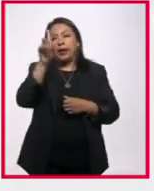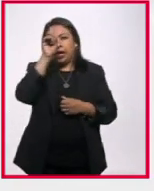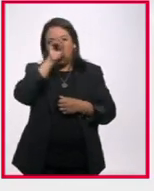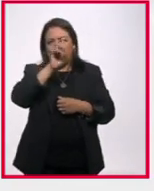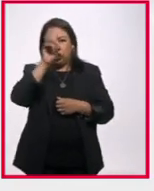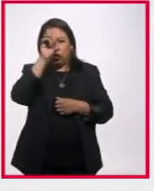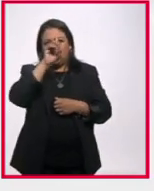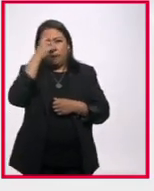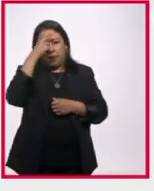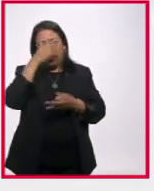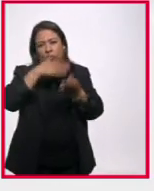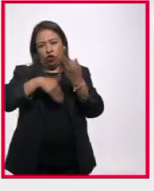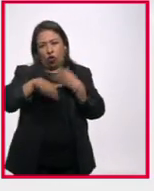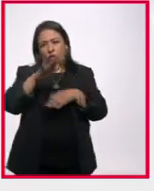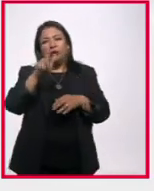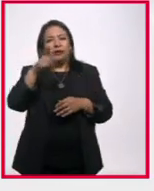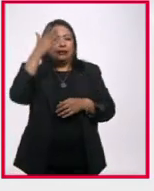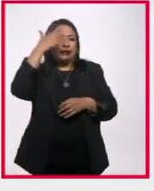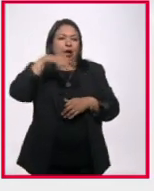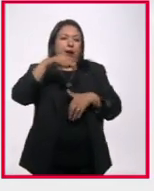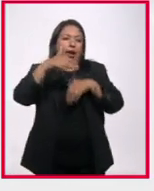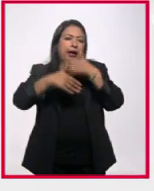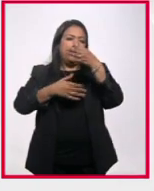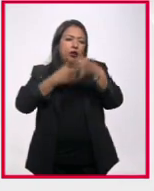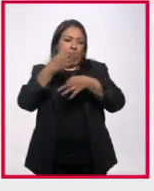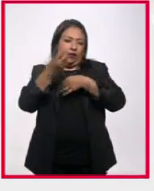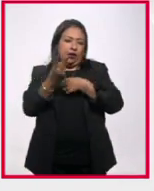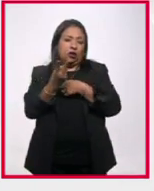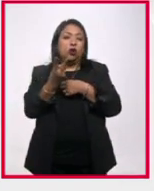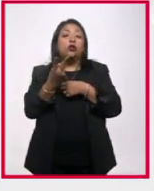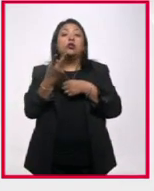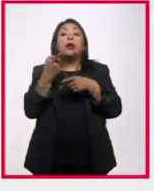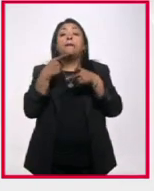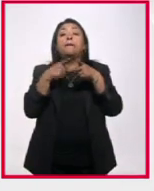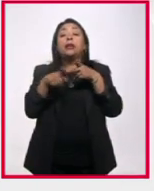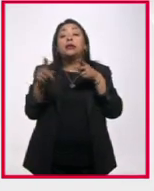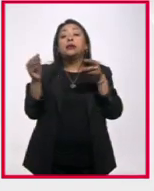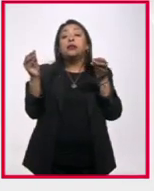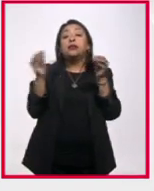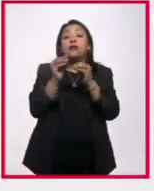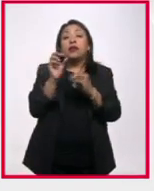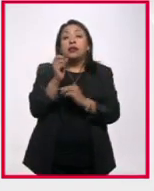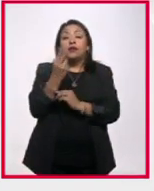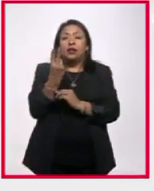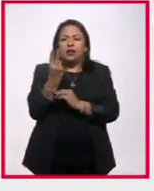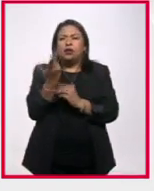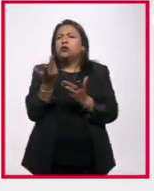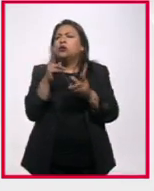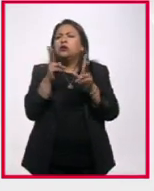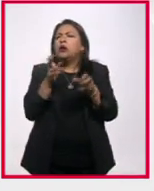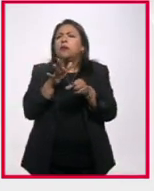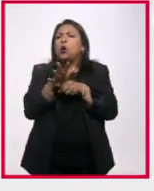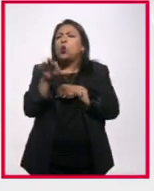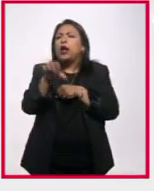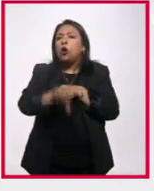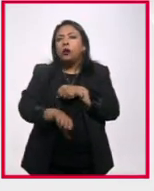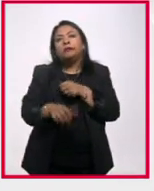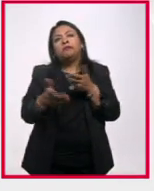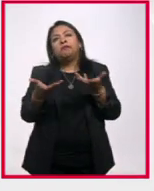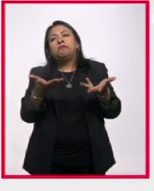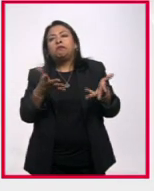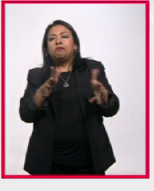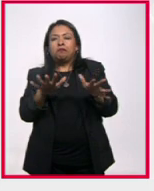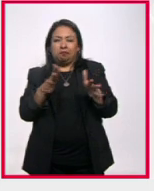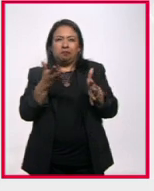recomendación que vamos a hacer para todos ustedes, porque ya saben, terminando Noticias 22, tenemos Debate 22. ¿Y de qué va el día de hoy? Pues más o